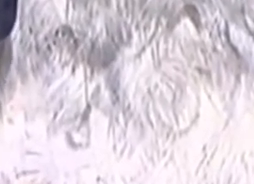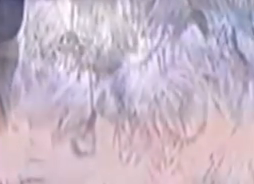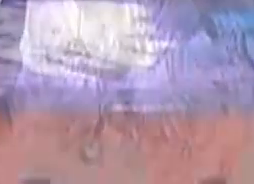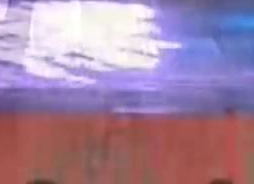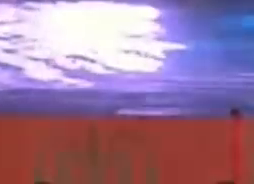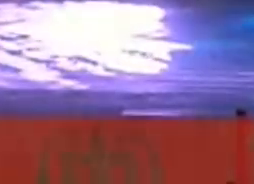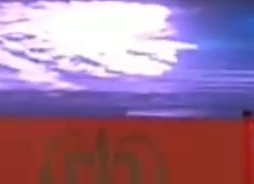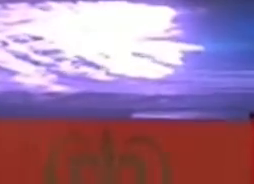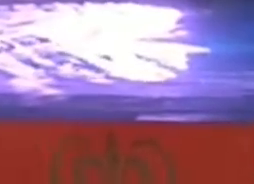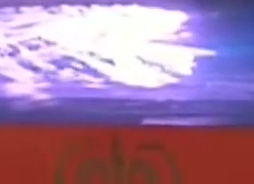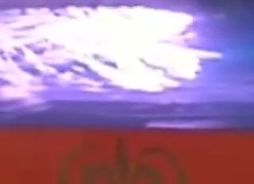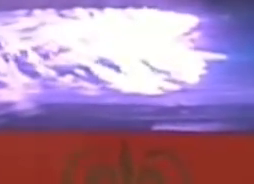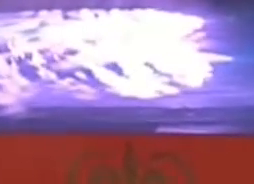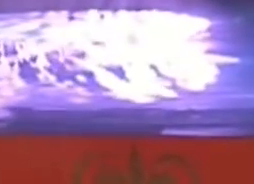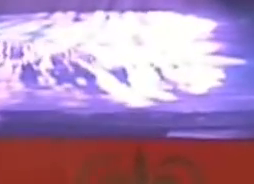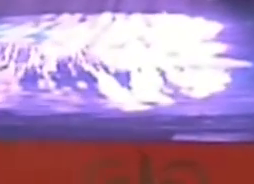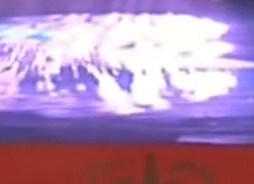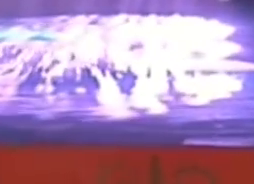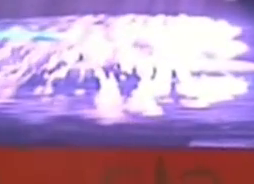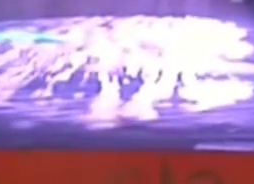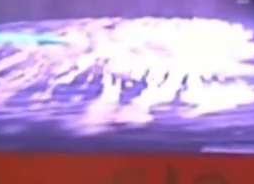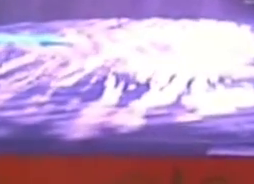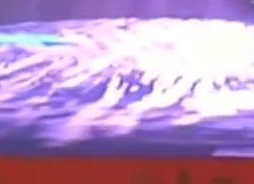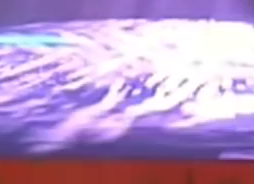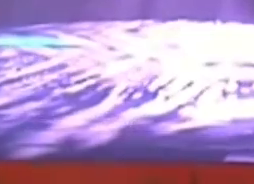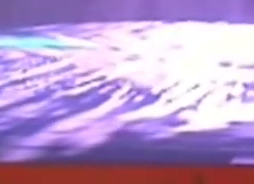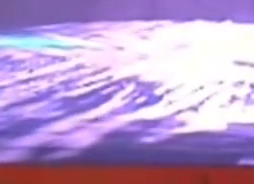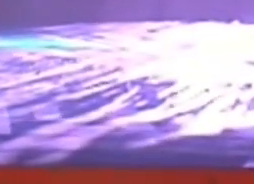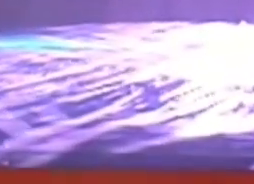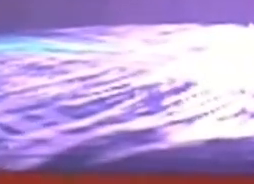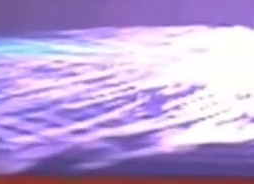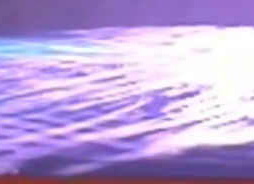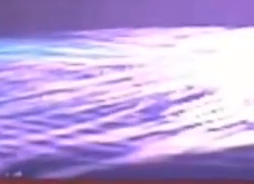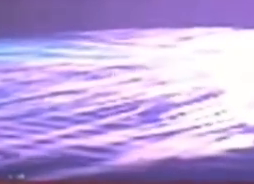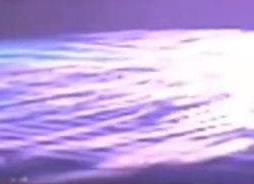Yo soy una mujer de carne y hueso.